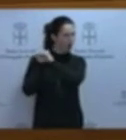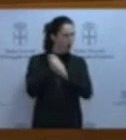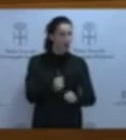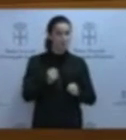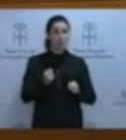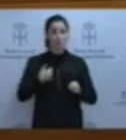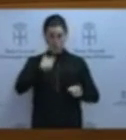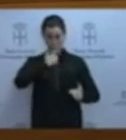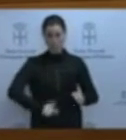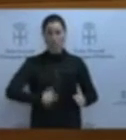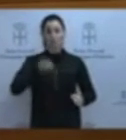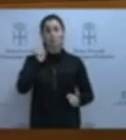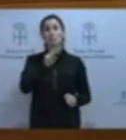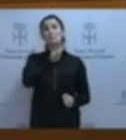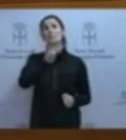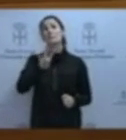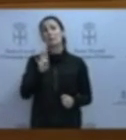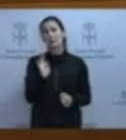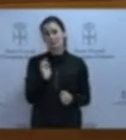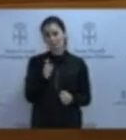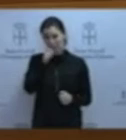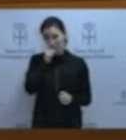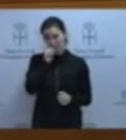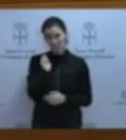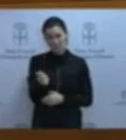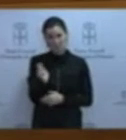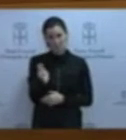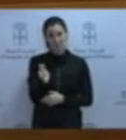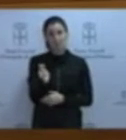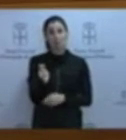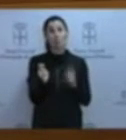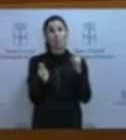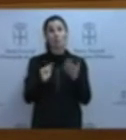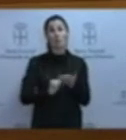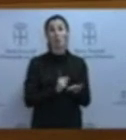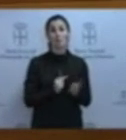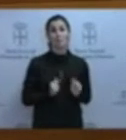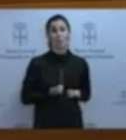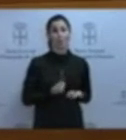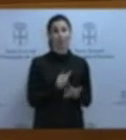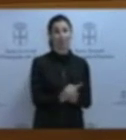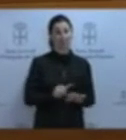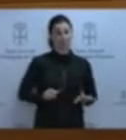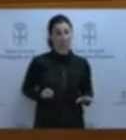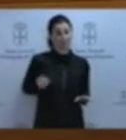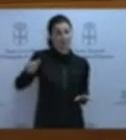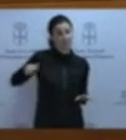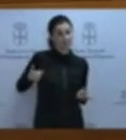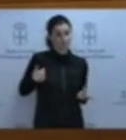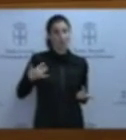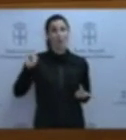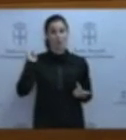tiene 24 años cotizados, y eso que tuve el primer contrato a los 16 años. Desde mi